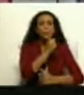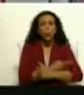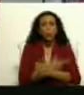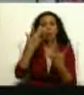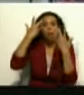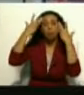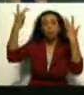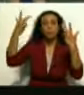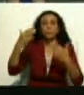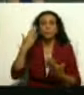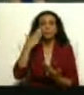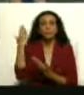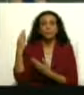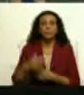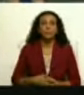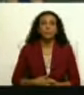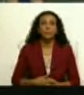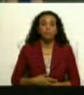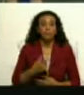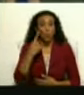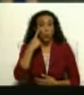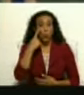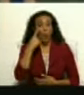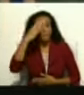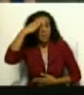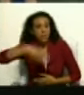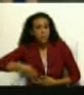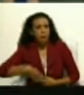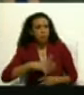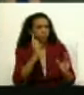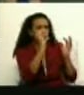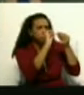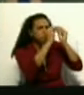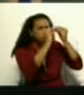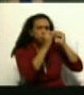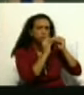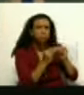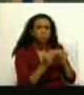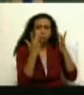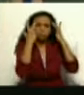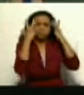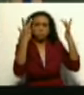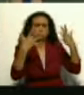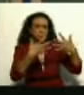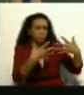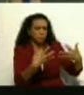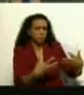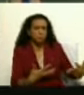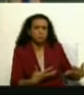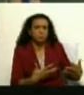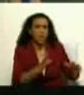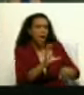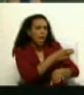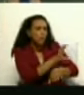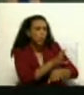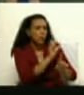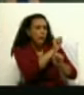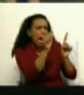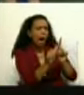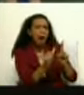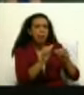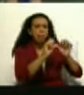del Esequibo. Portando pues con nuestro esfuerzo, con nuestro intelecto, con nuestra alma, con nuestro